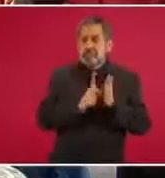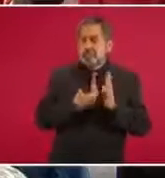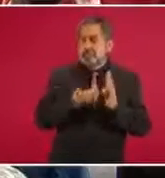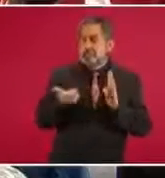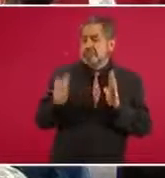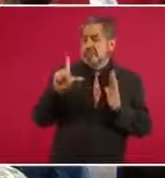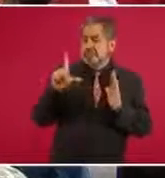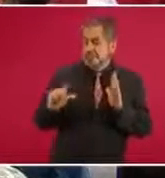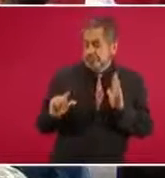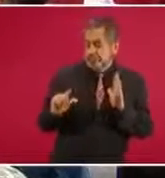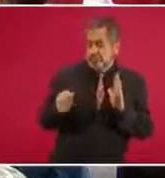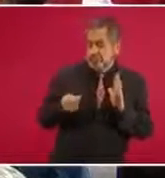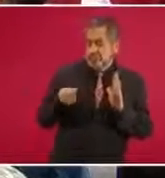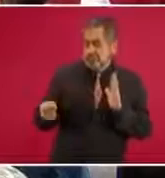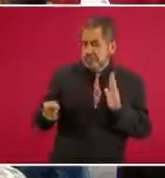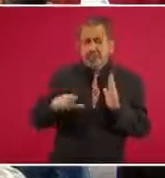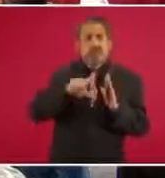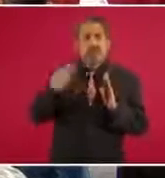tu mesa'